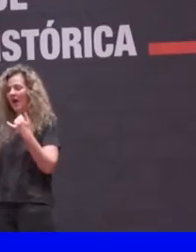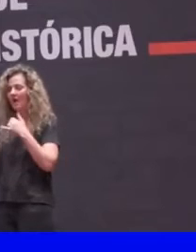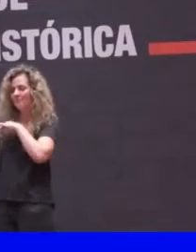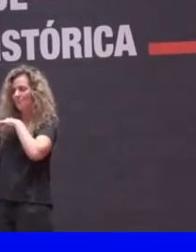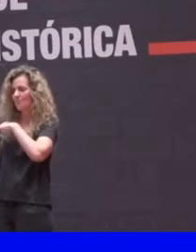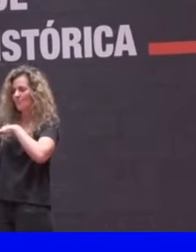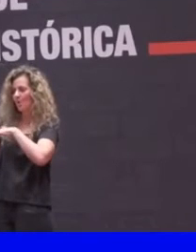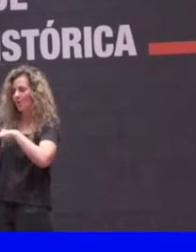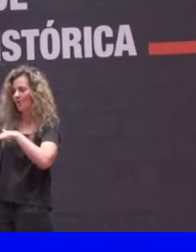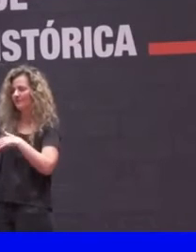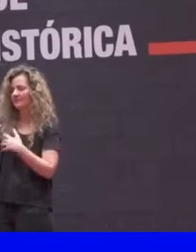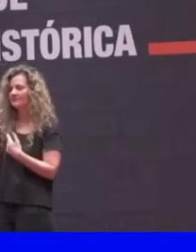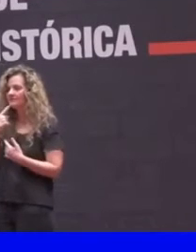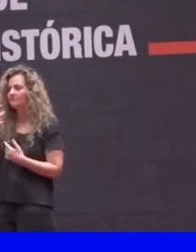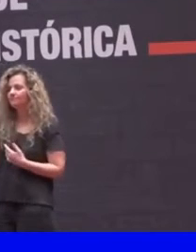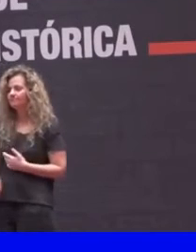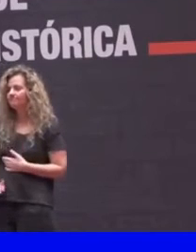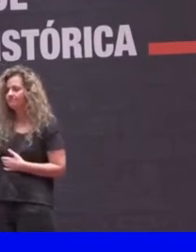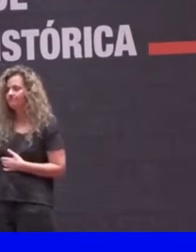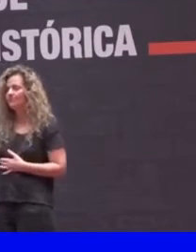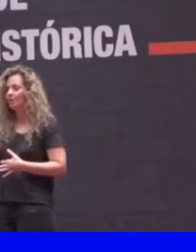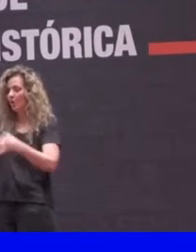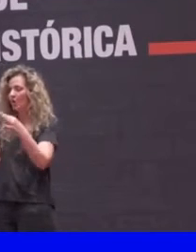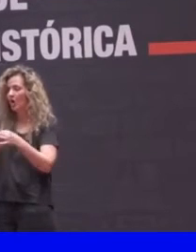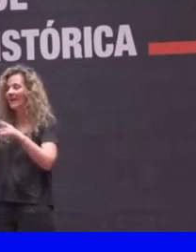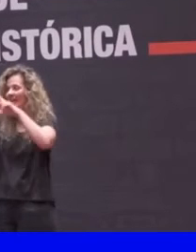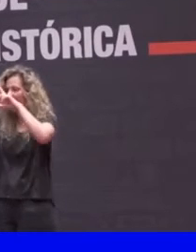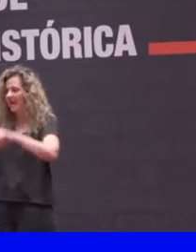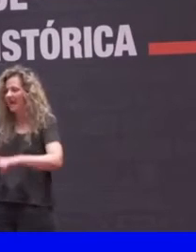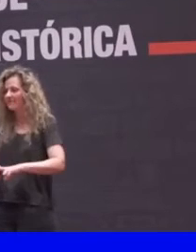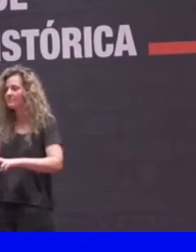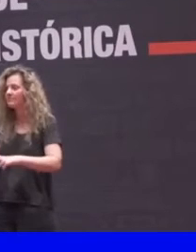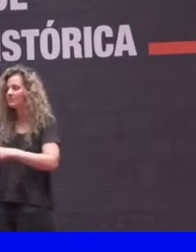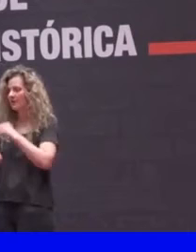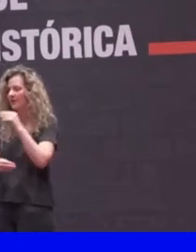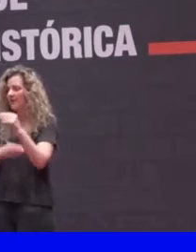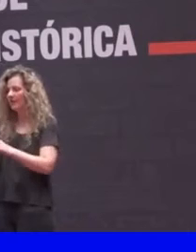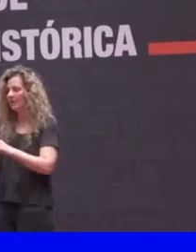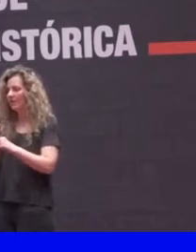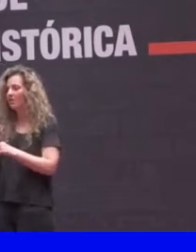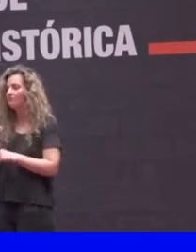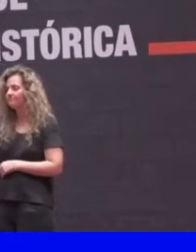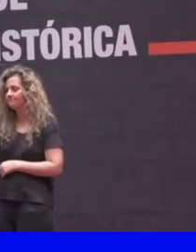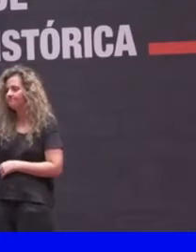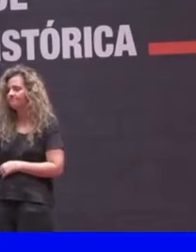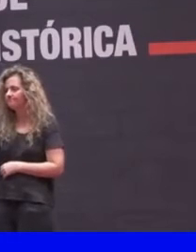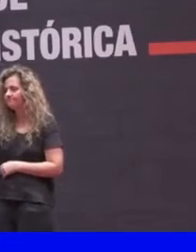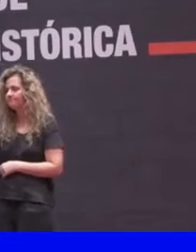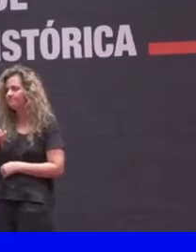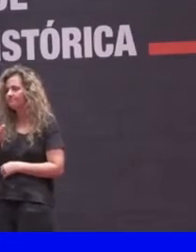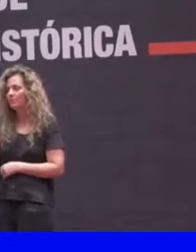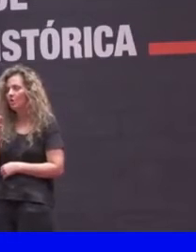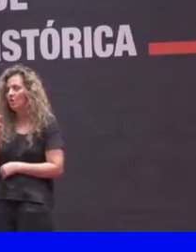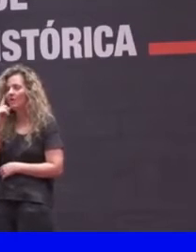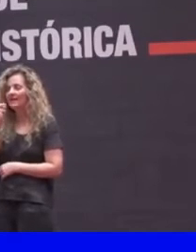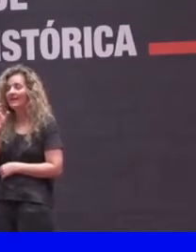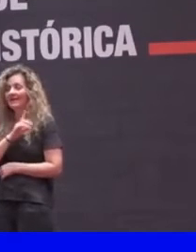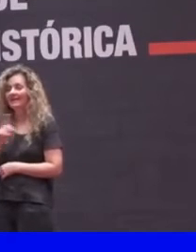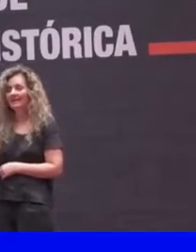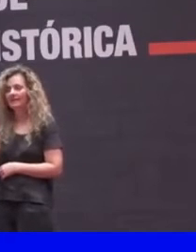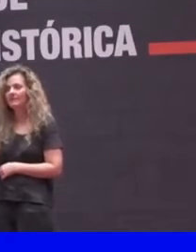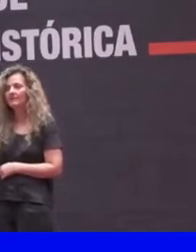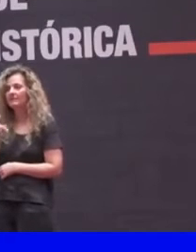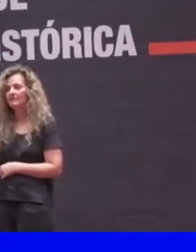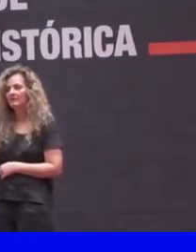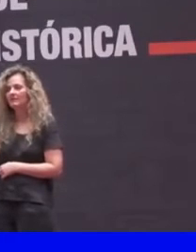movilizacións moita relevancia xurídica. E a investigación realizada polos investigadores non só foi excepcional polo que foi, sino que